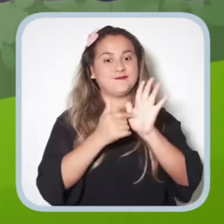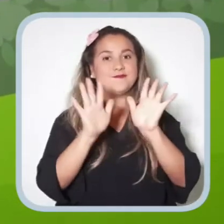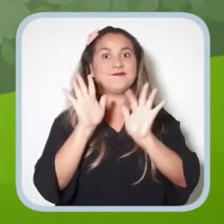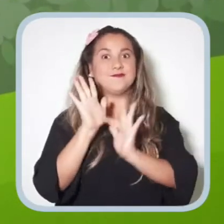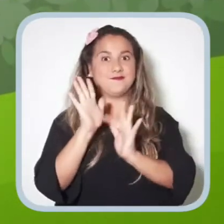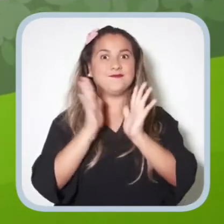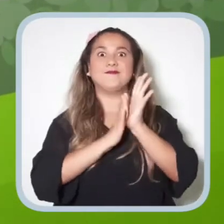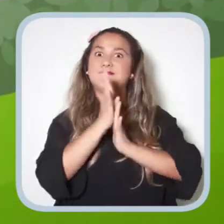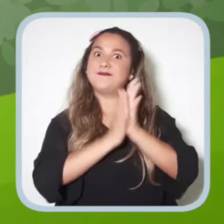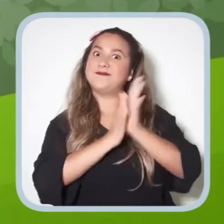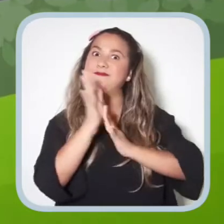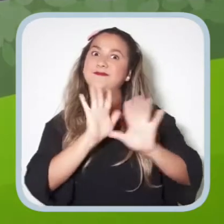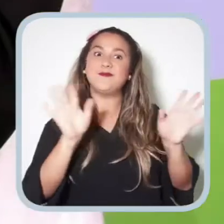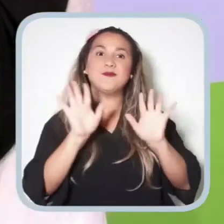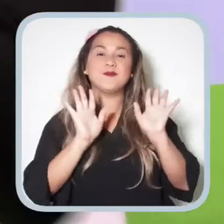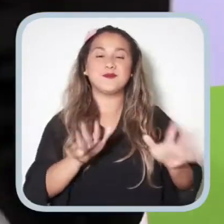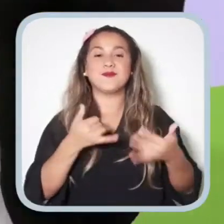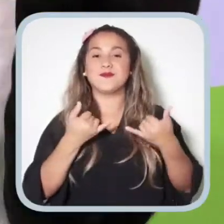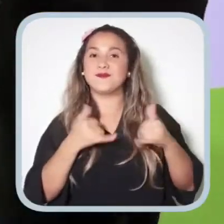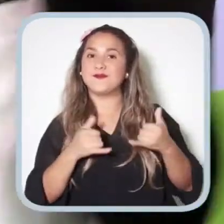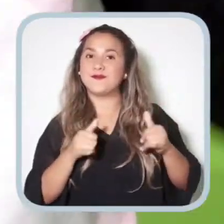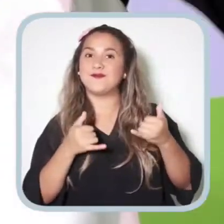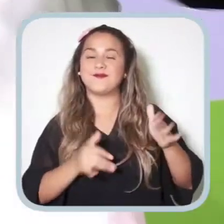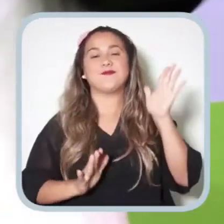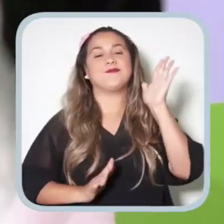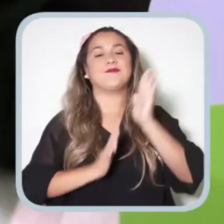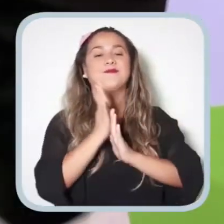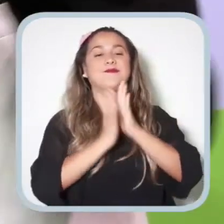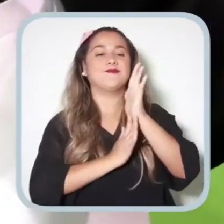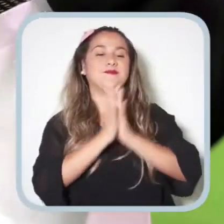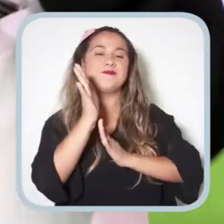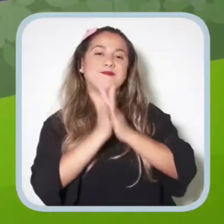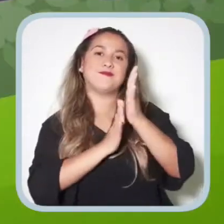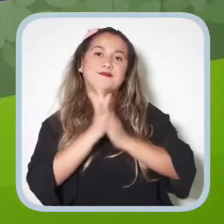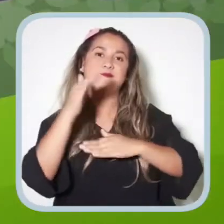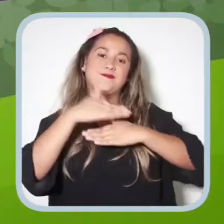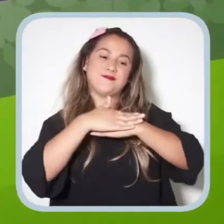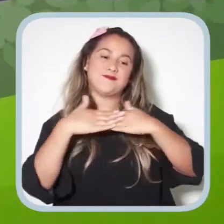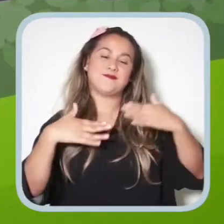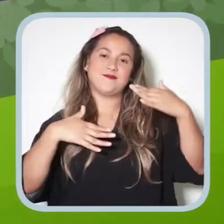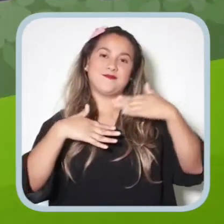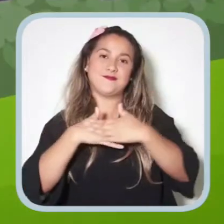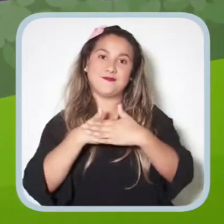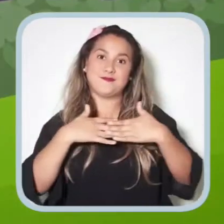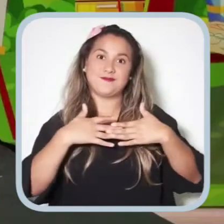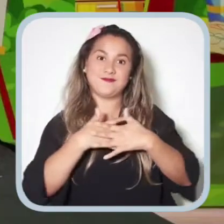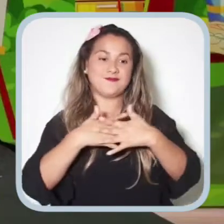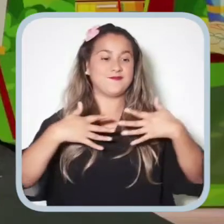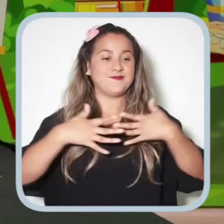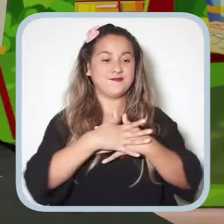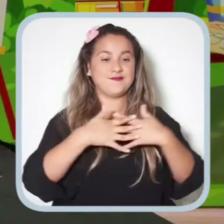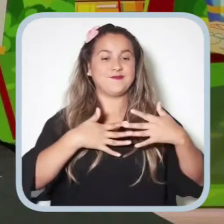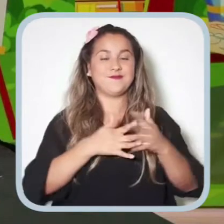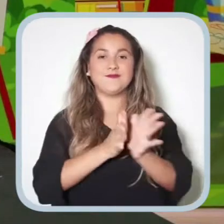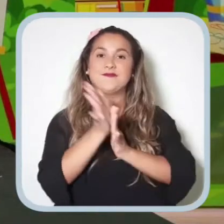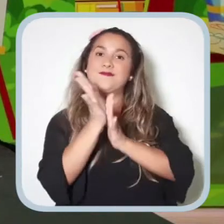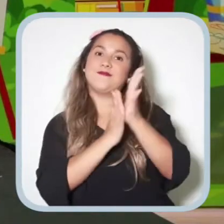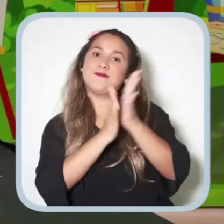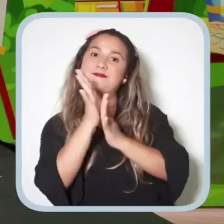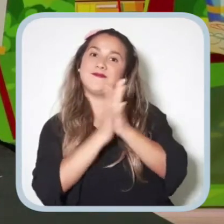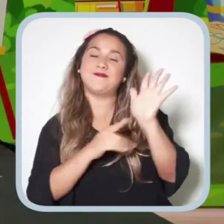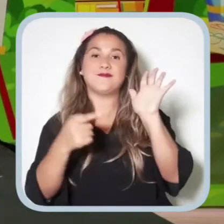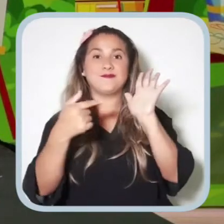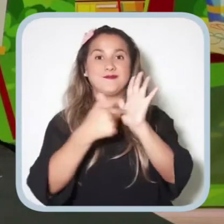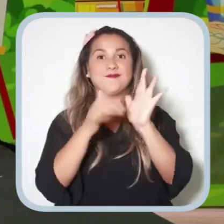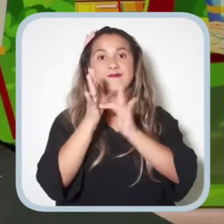De jugar, a frotar por arriba sin parar, a frotar por abajo no